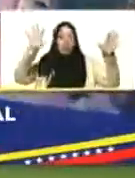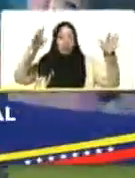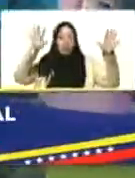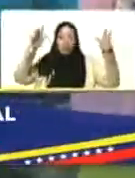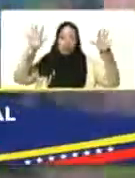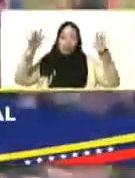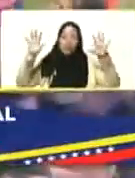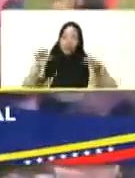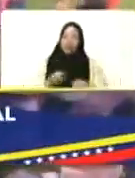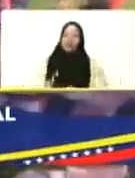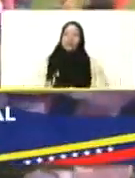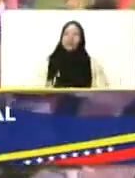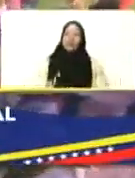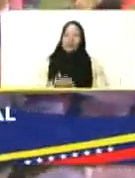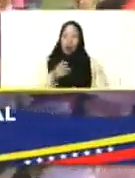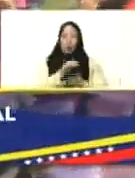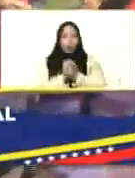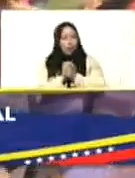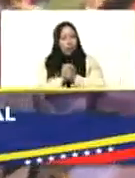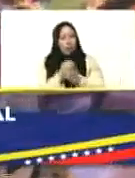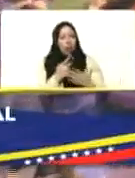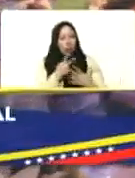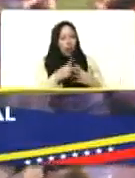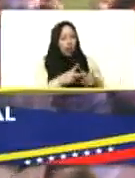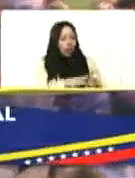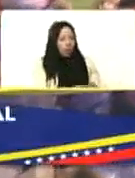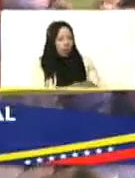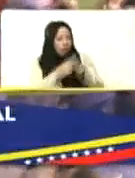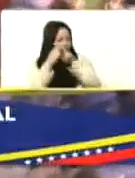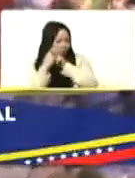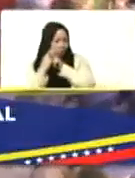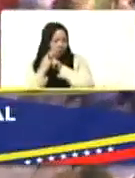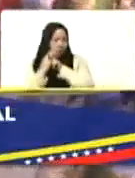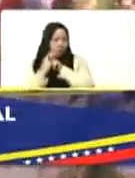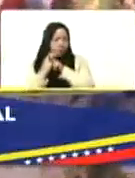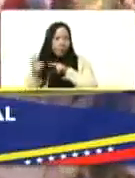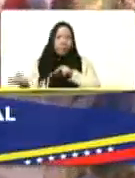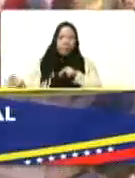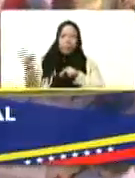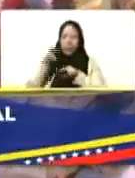Bueno, tráigame el programa, María. María, siéntate, mijo.